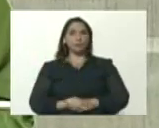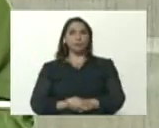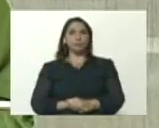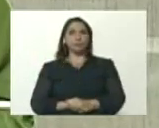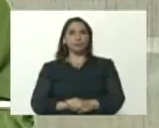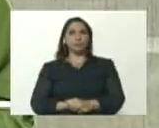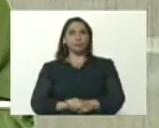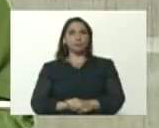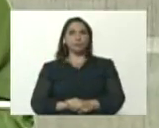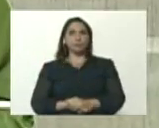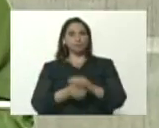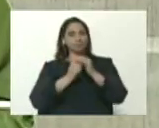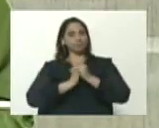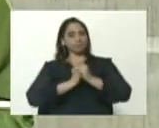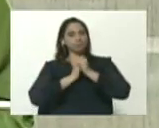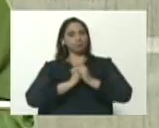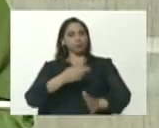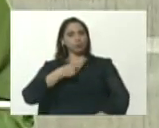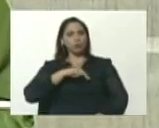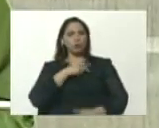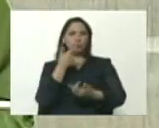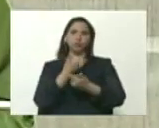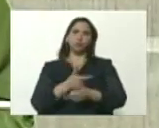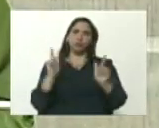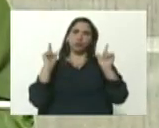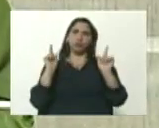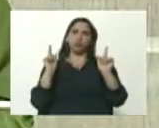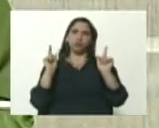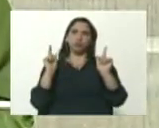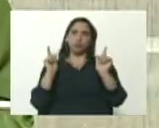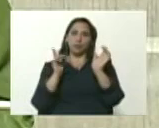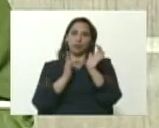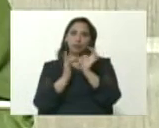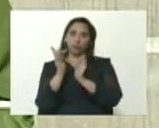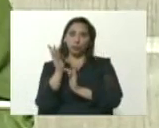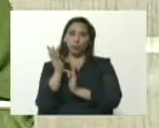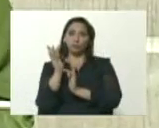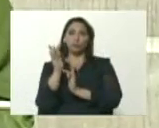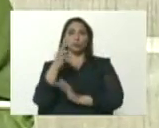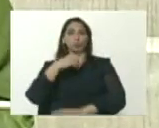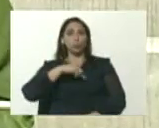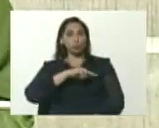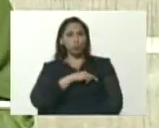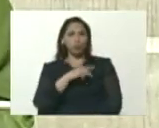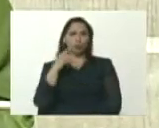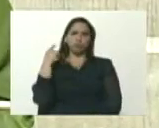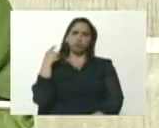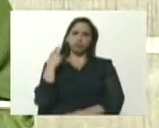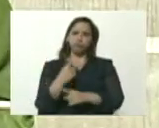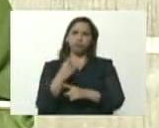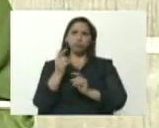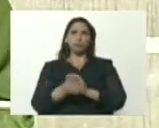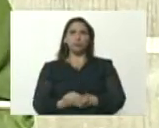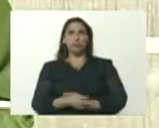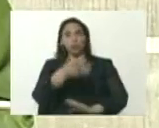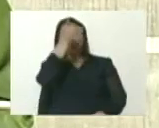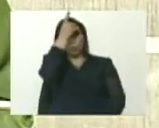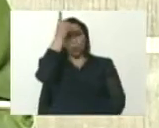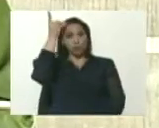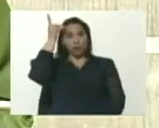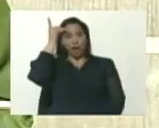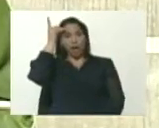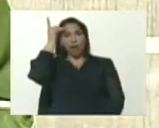nuestro Señor Redentor, nuestro Liberador, Cristo. Y tenemos que, Diosdado,